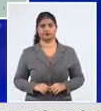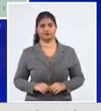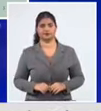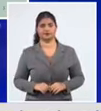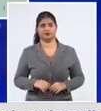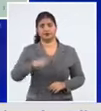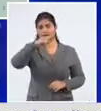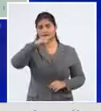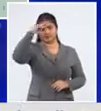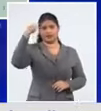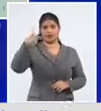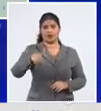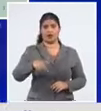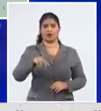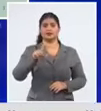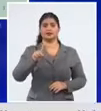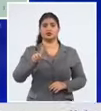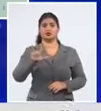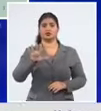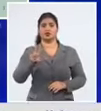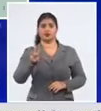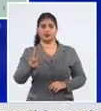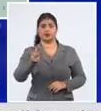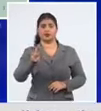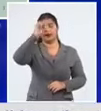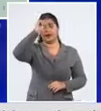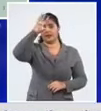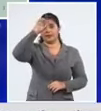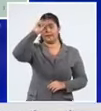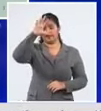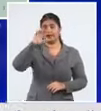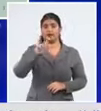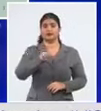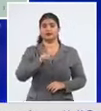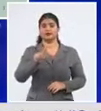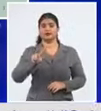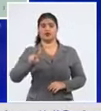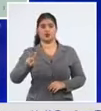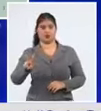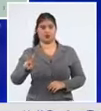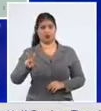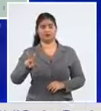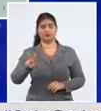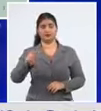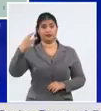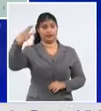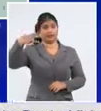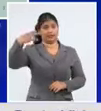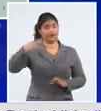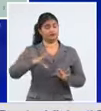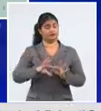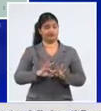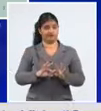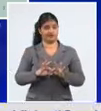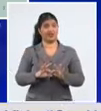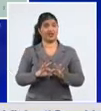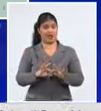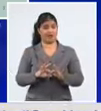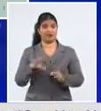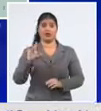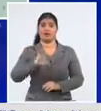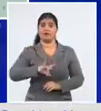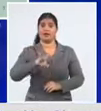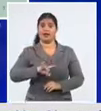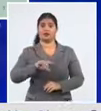Martínez, 153. Minas de Matahambre, 112, también son cifras elevadas. Los Palacios,